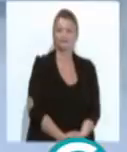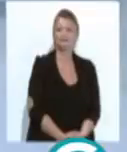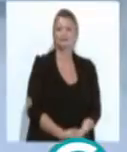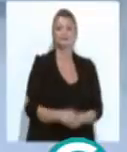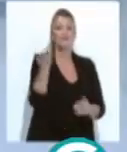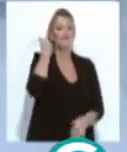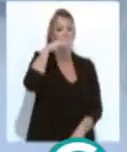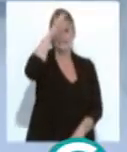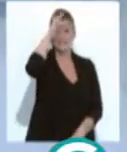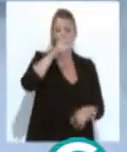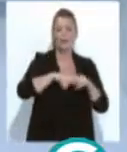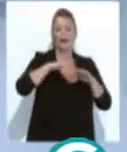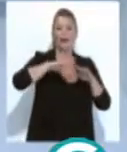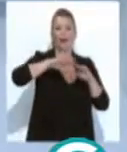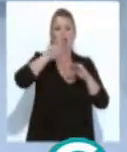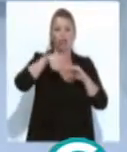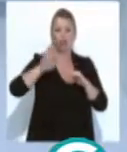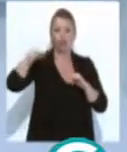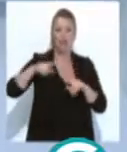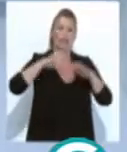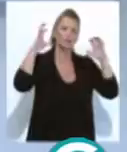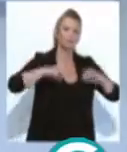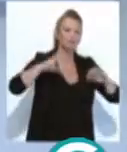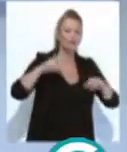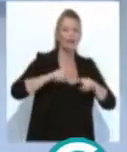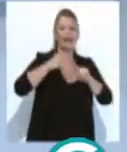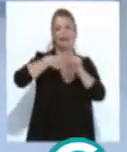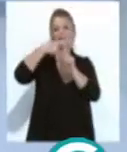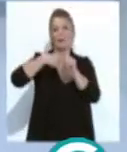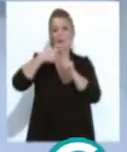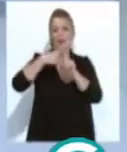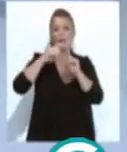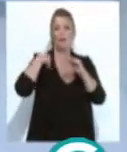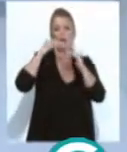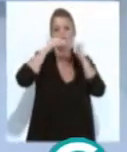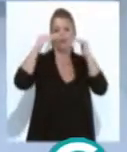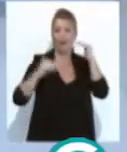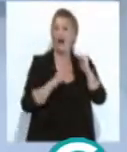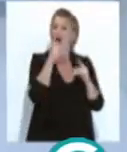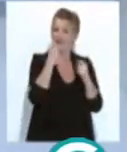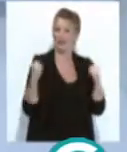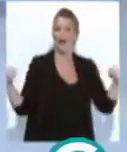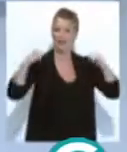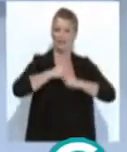Fin de semana inestable, marcado por la lluvia y temperaturas a la baja. Es hora de sacar la ropa de